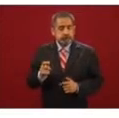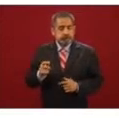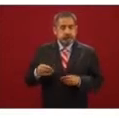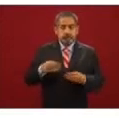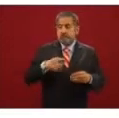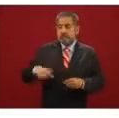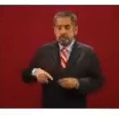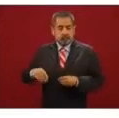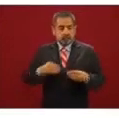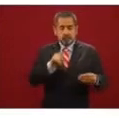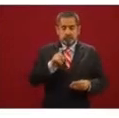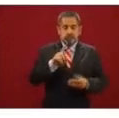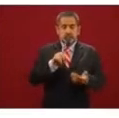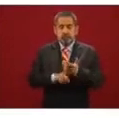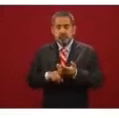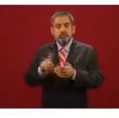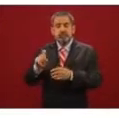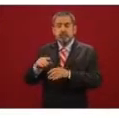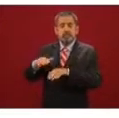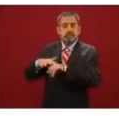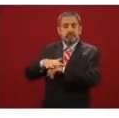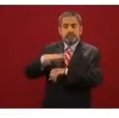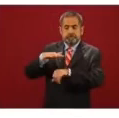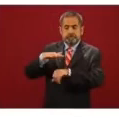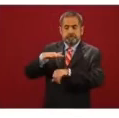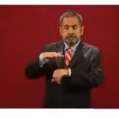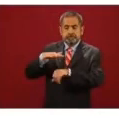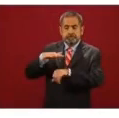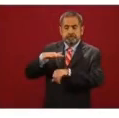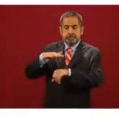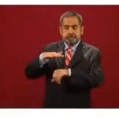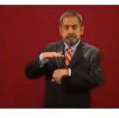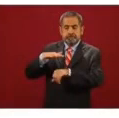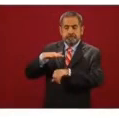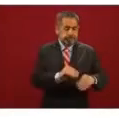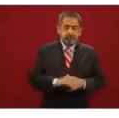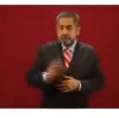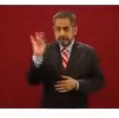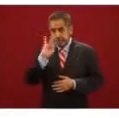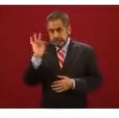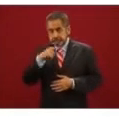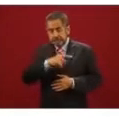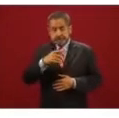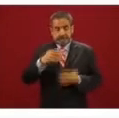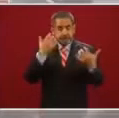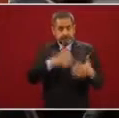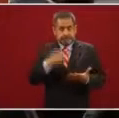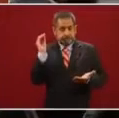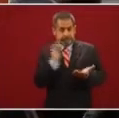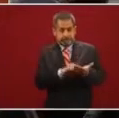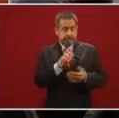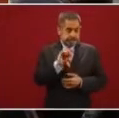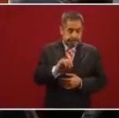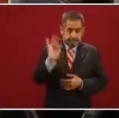parte del Estado proviene de agua superficial. En caso de que se implante la empresa, que esa sea la decisión, lo que